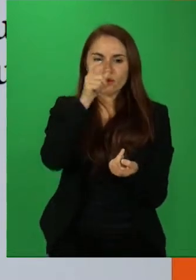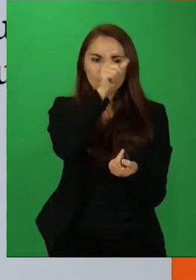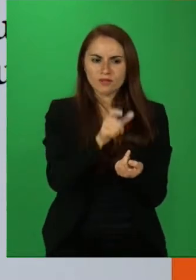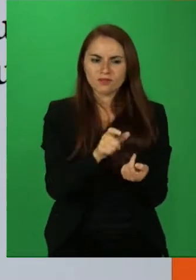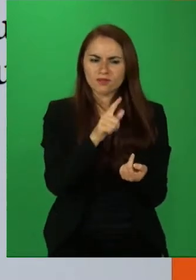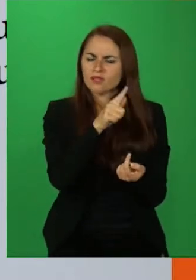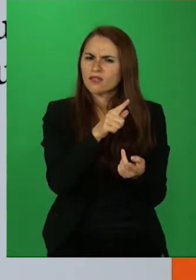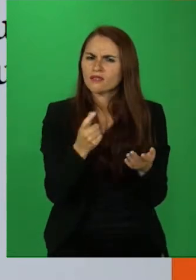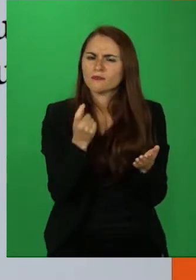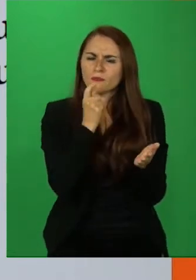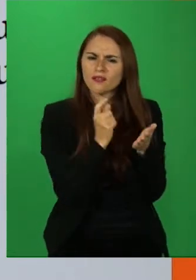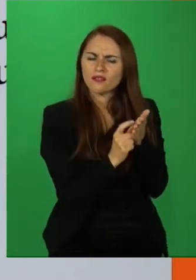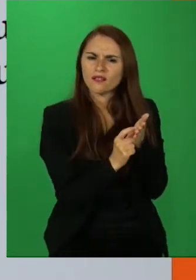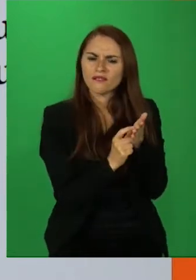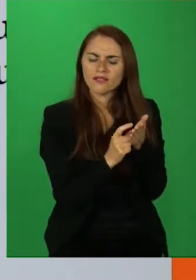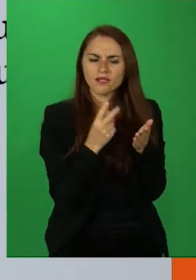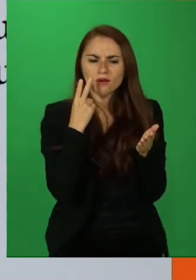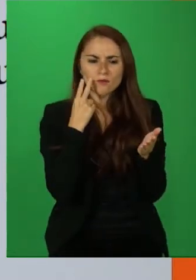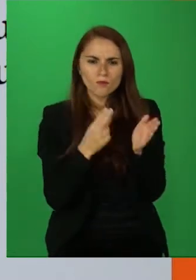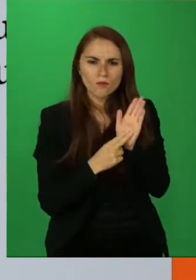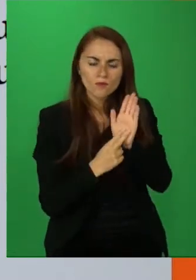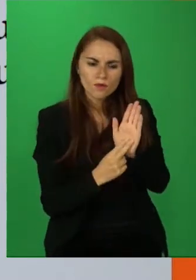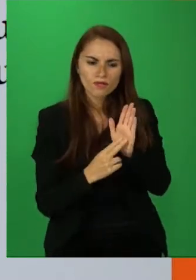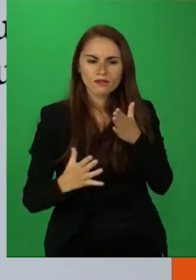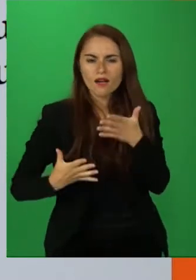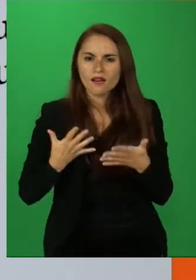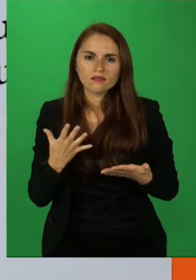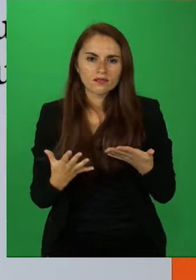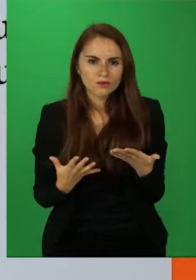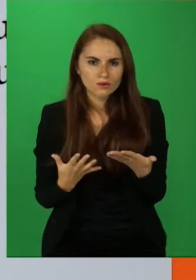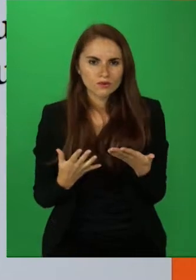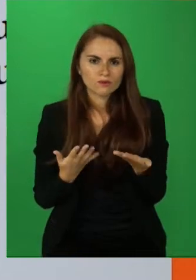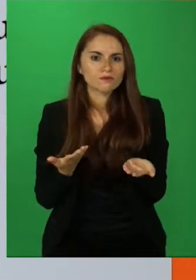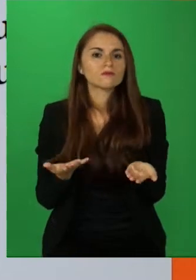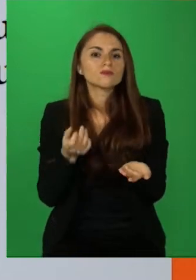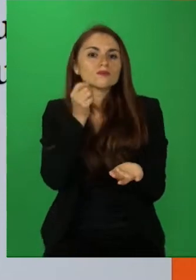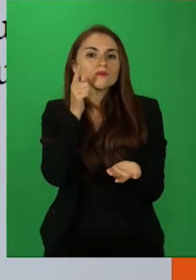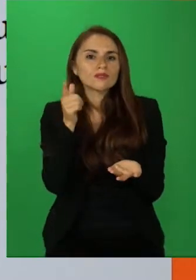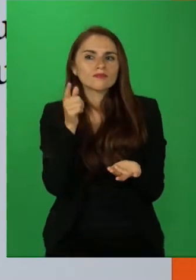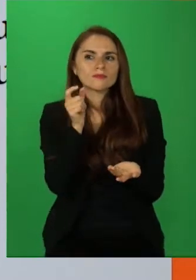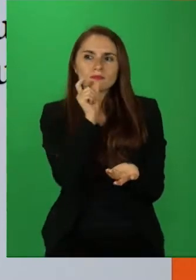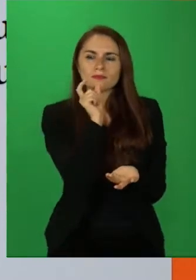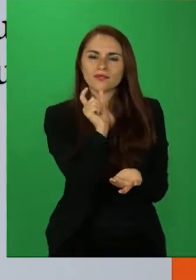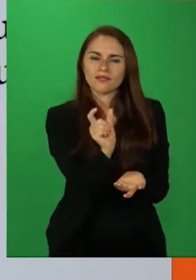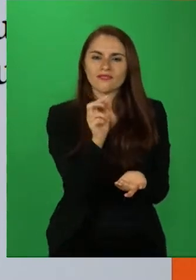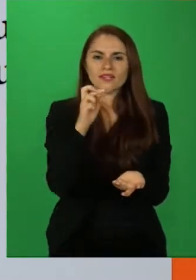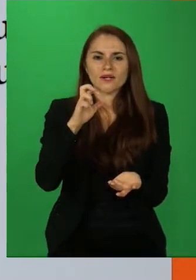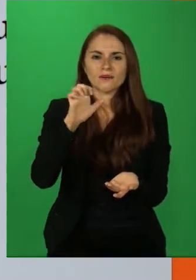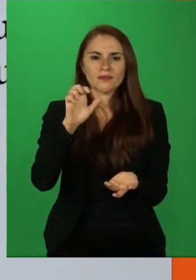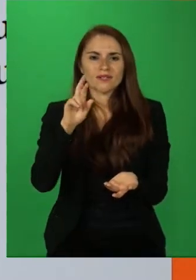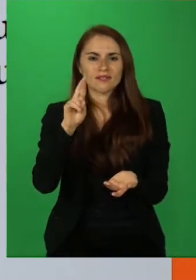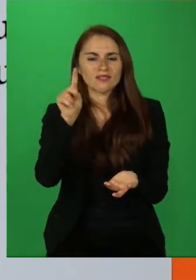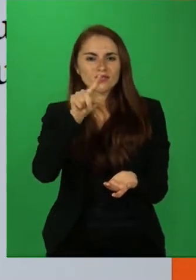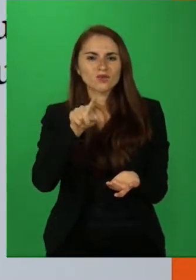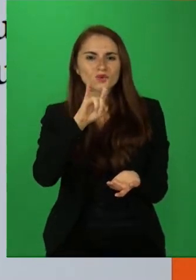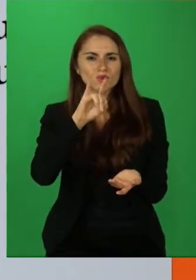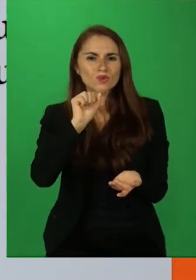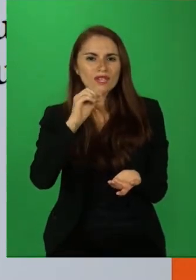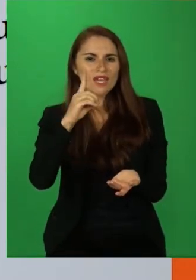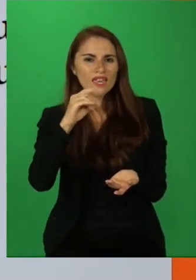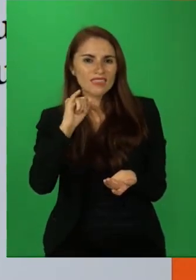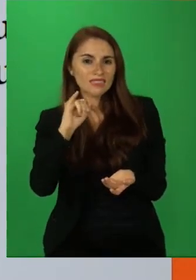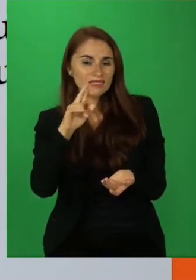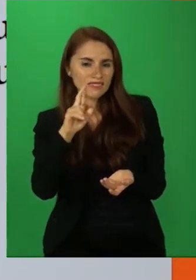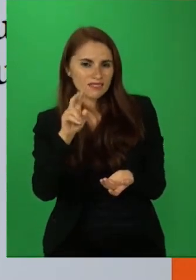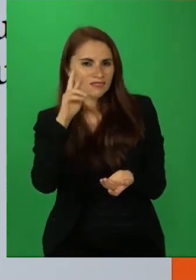emisor más la tesis. En este caso yo elegí el verbo persuadir, porque tal como recuerdas, me